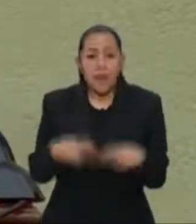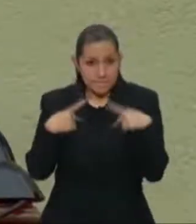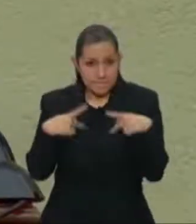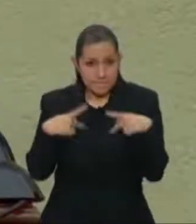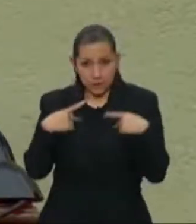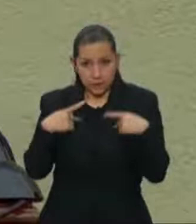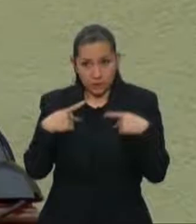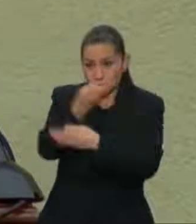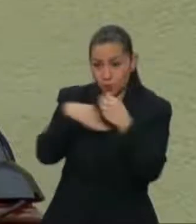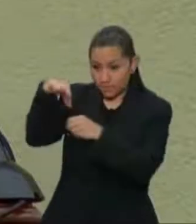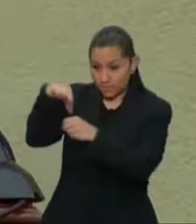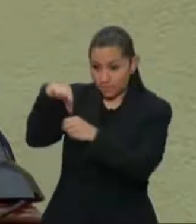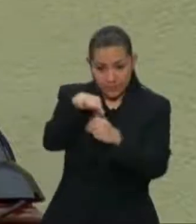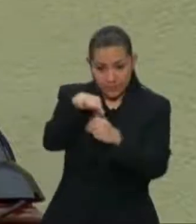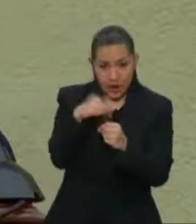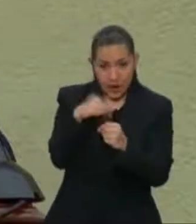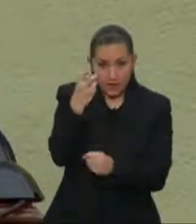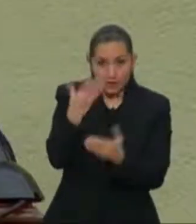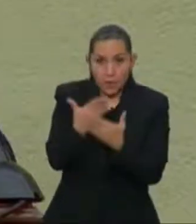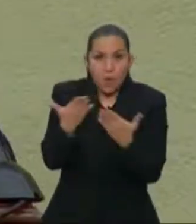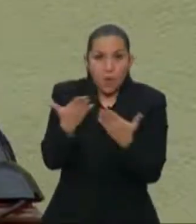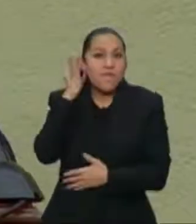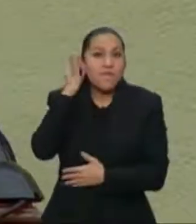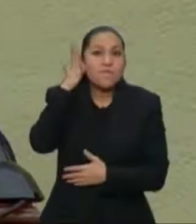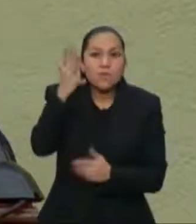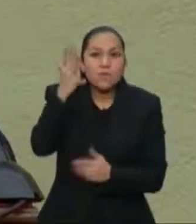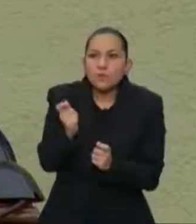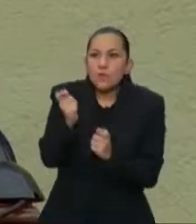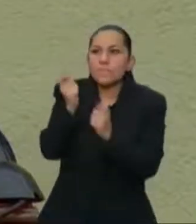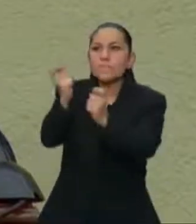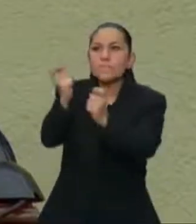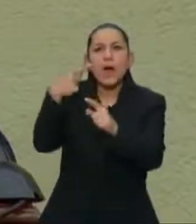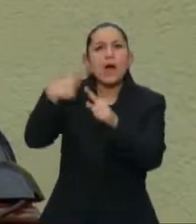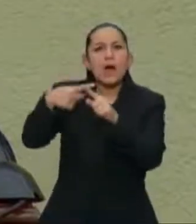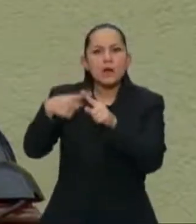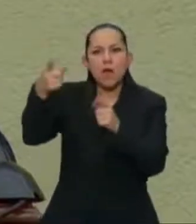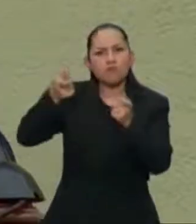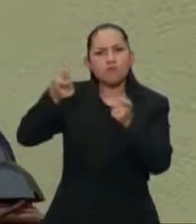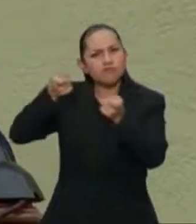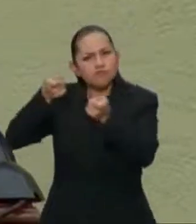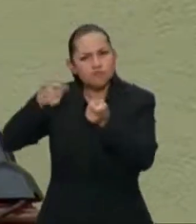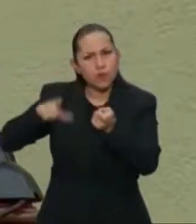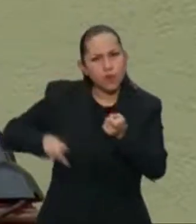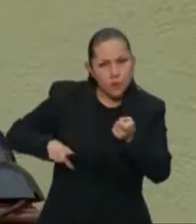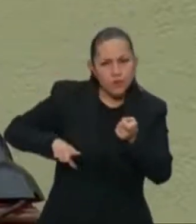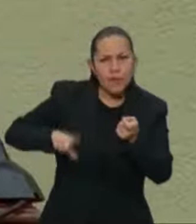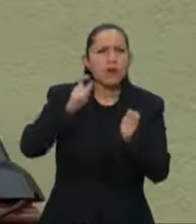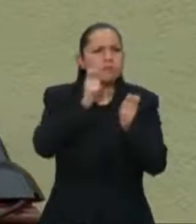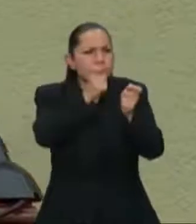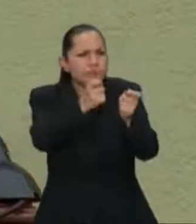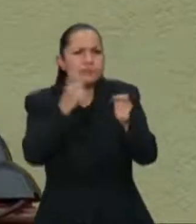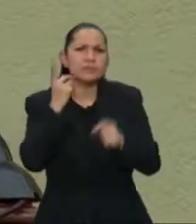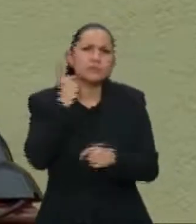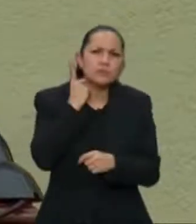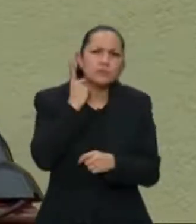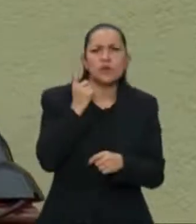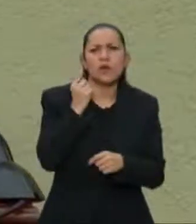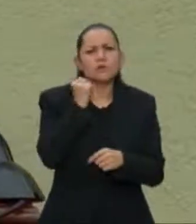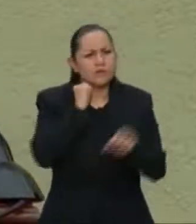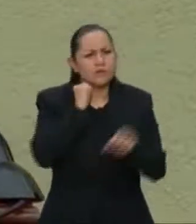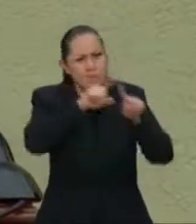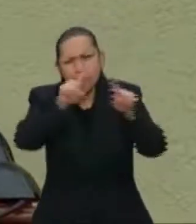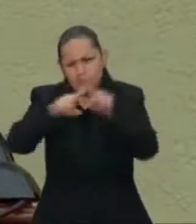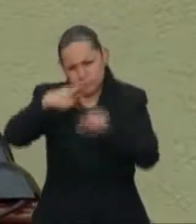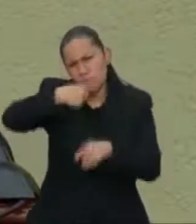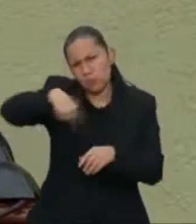rumbo debe tomar la vida pública las prioridades legislativas e incluso la fisionomía institucional que en el futuro deberá tener